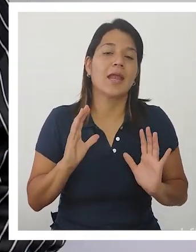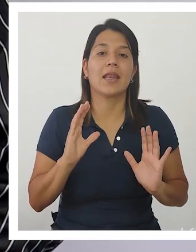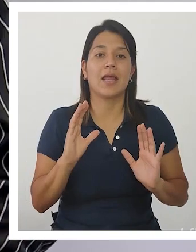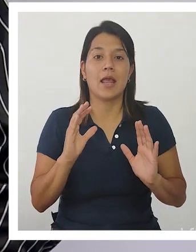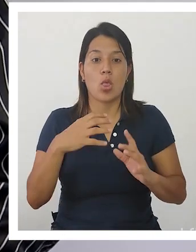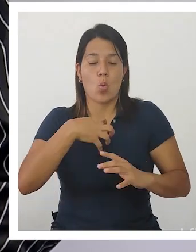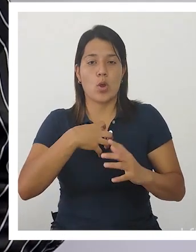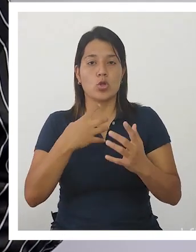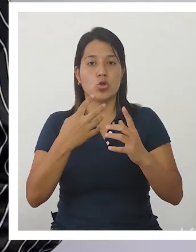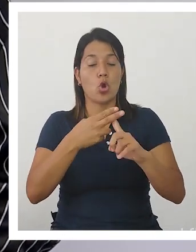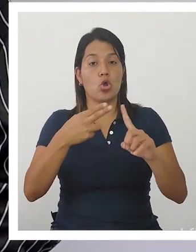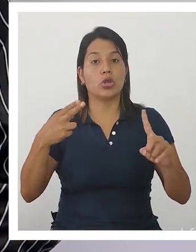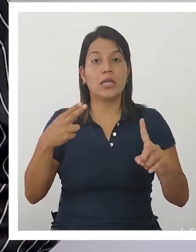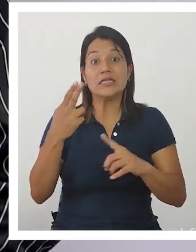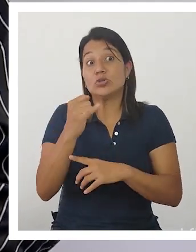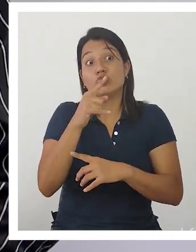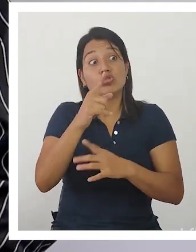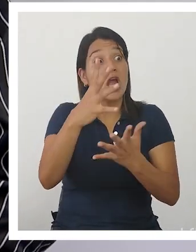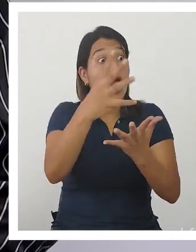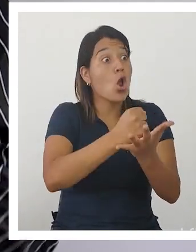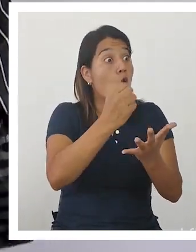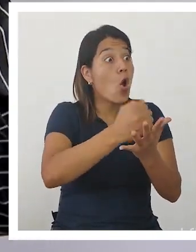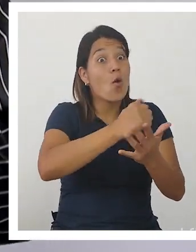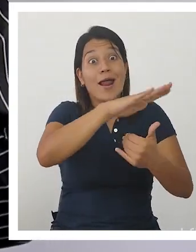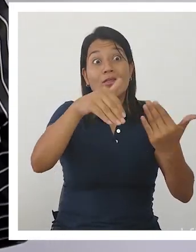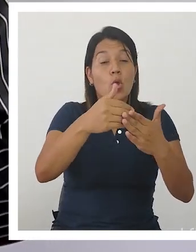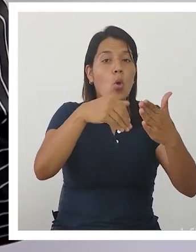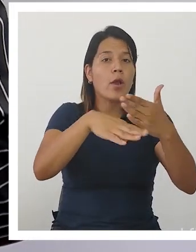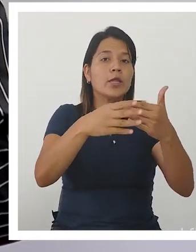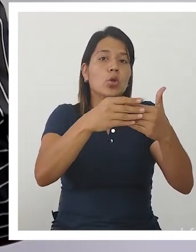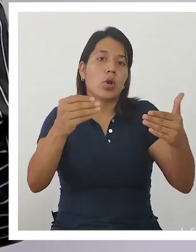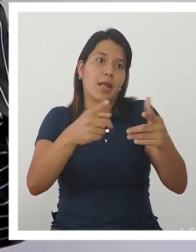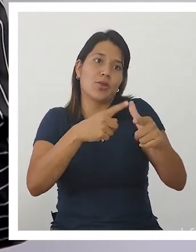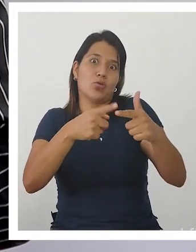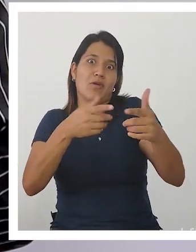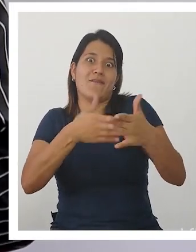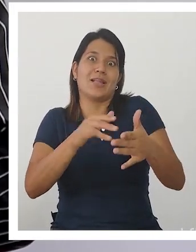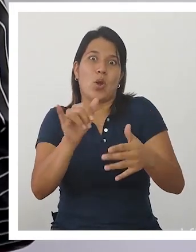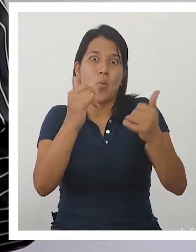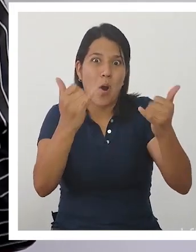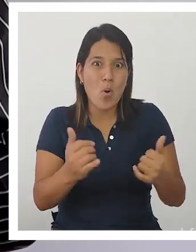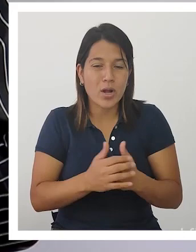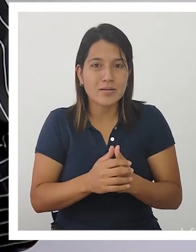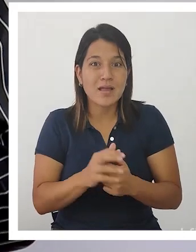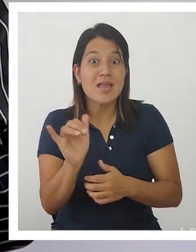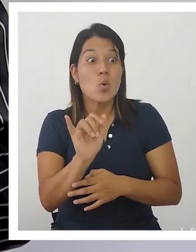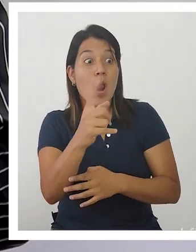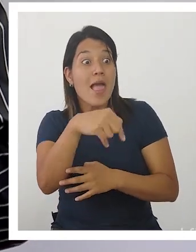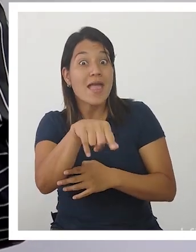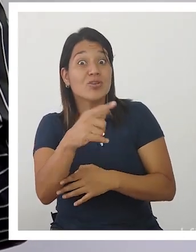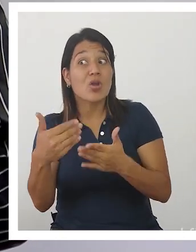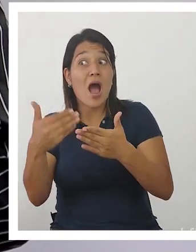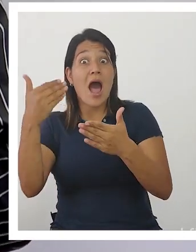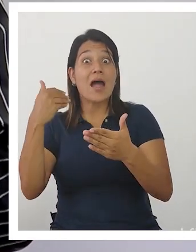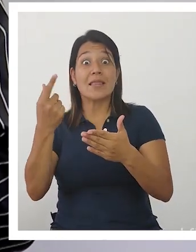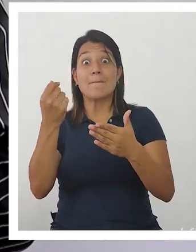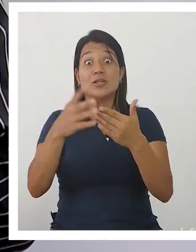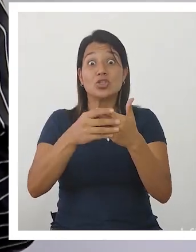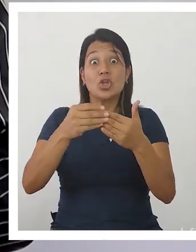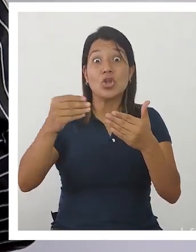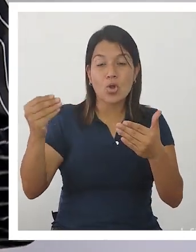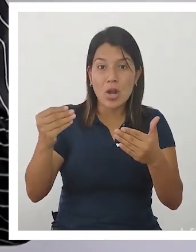va a sufrir lo que está sufriendo en este momento, ¿ok? Cosa que no sufrieron cuando tenían el dólar en 700 colones y aún así el tico salía a